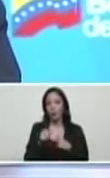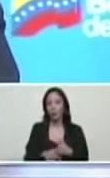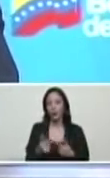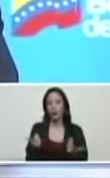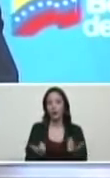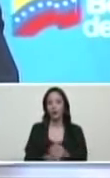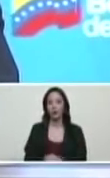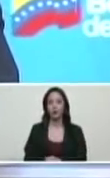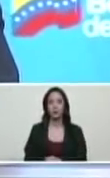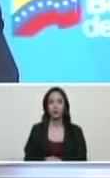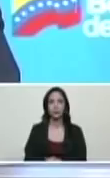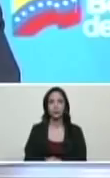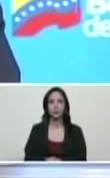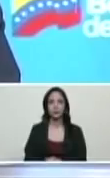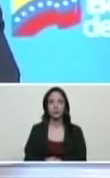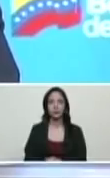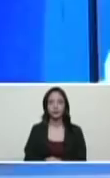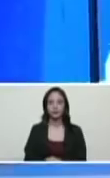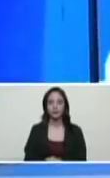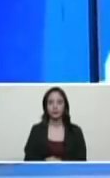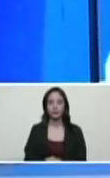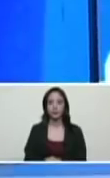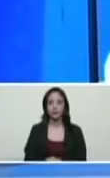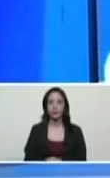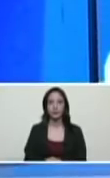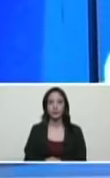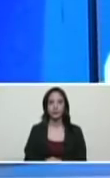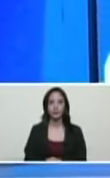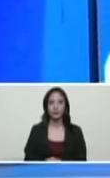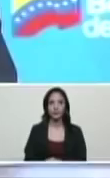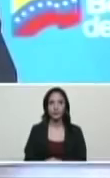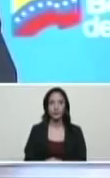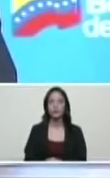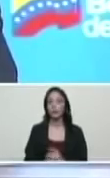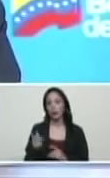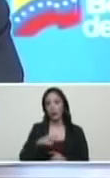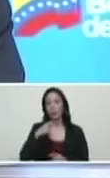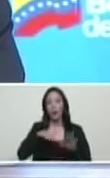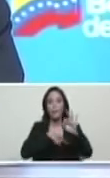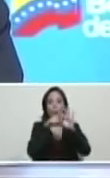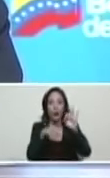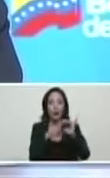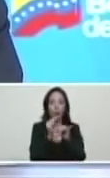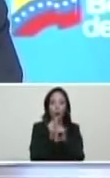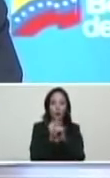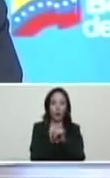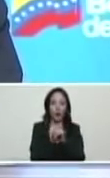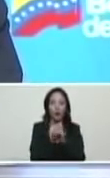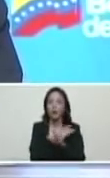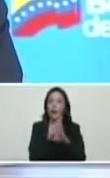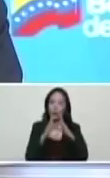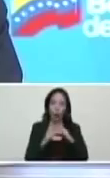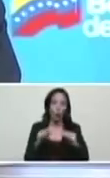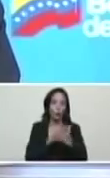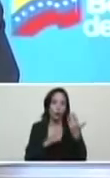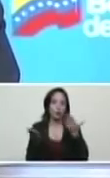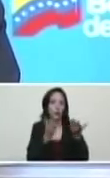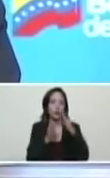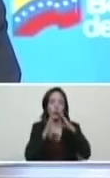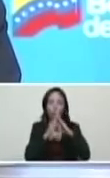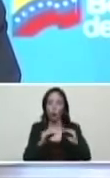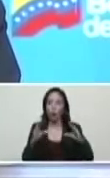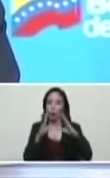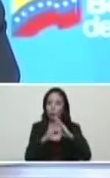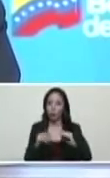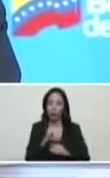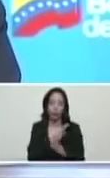ministra de Turismo, se va a aceptar las criptomonedas mundiales para todos los servicios que